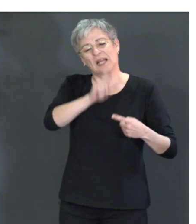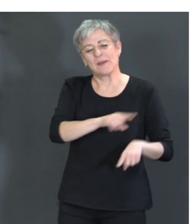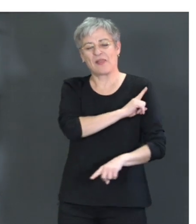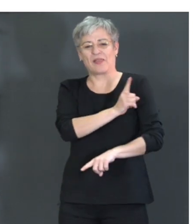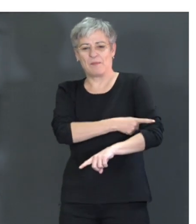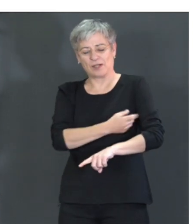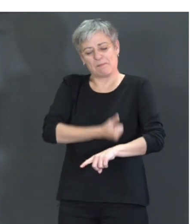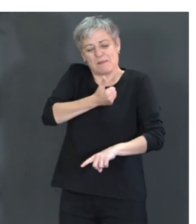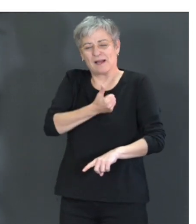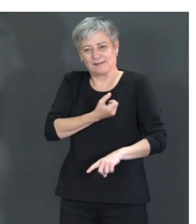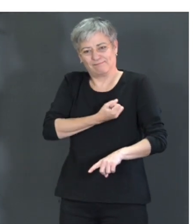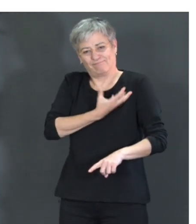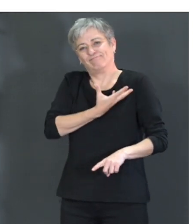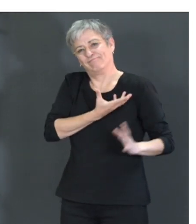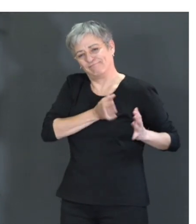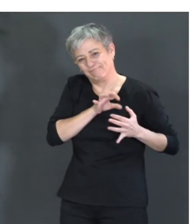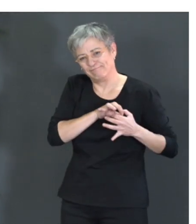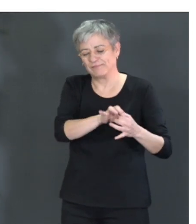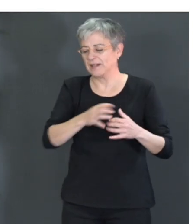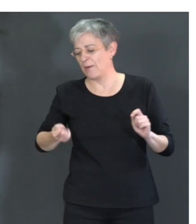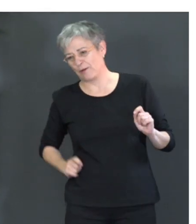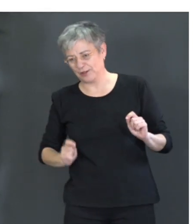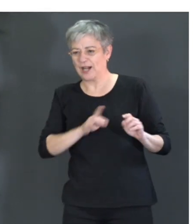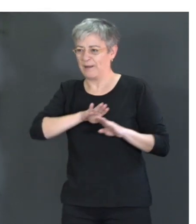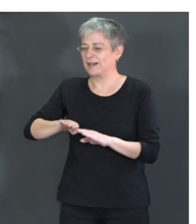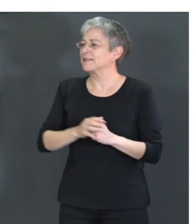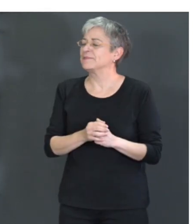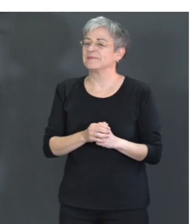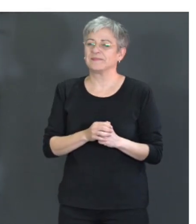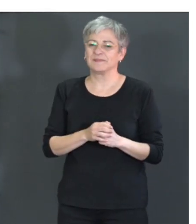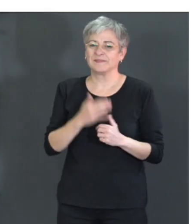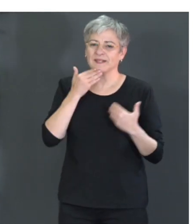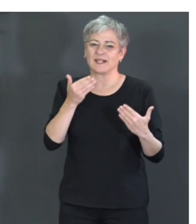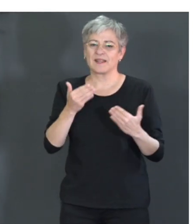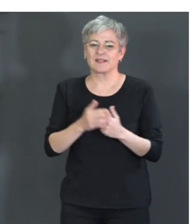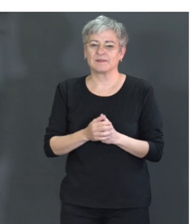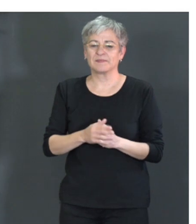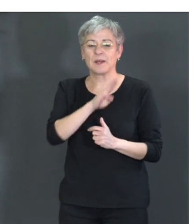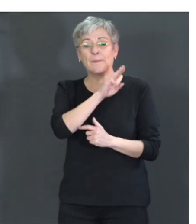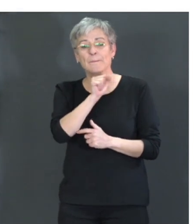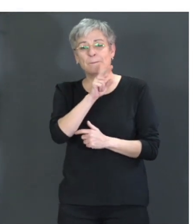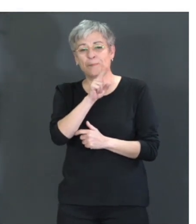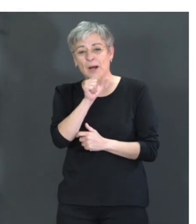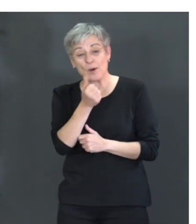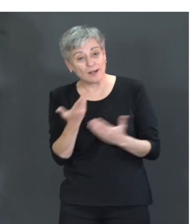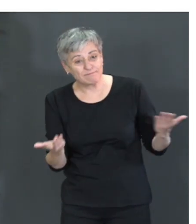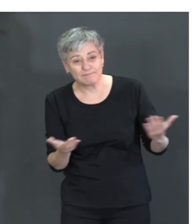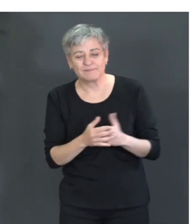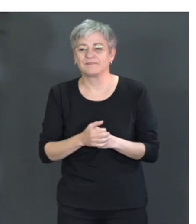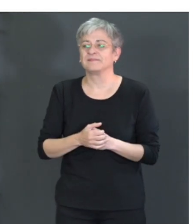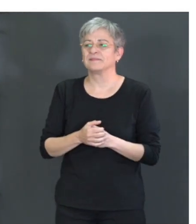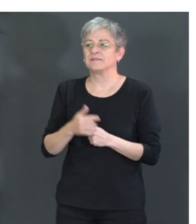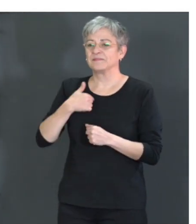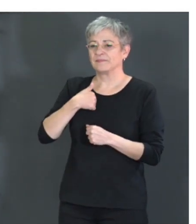lo que me mueve más allá de la parte profesional. Gracias, Julián. Paula, cuando quieras. Vale, bueno, yo